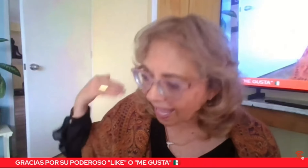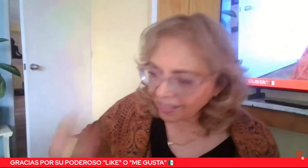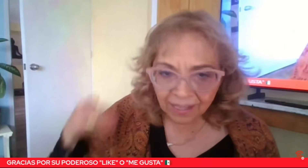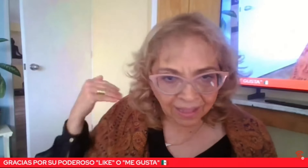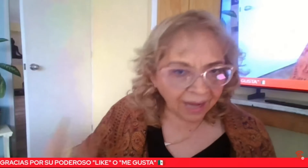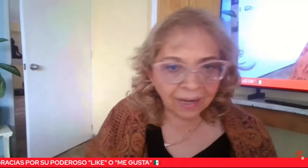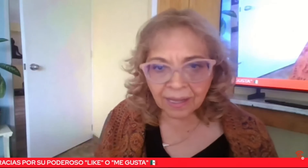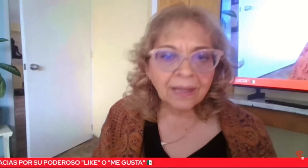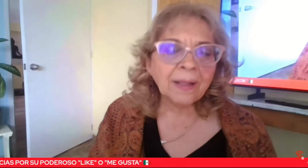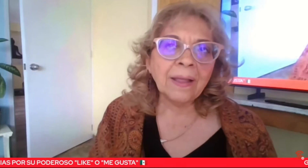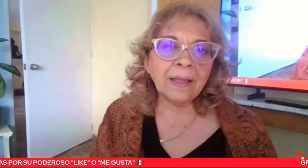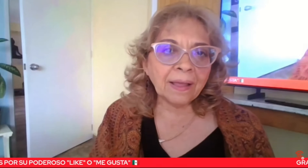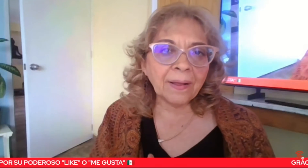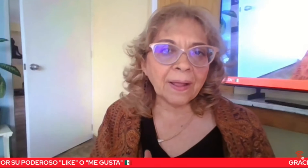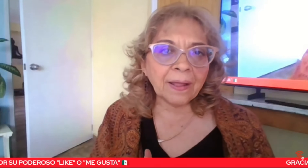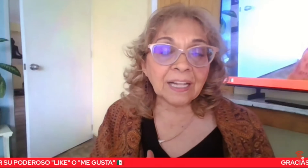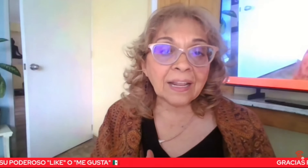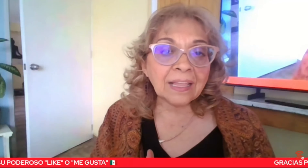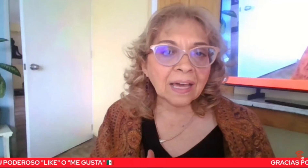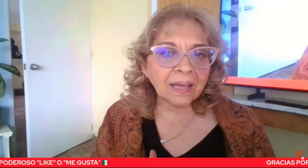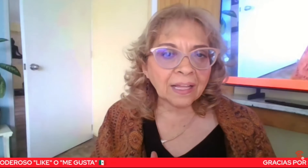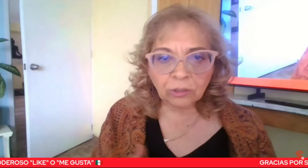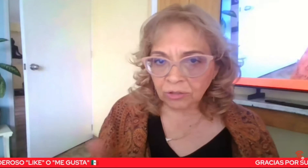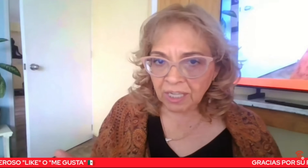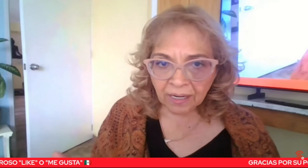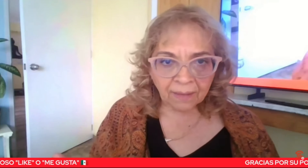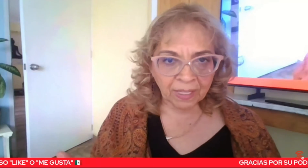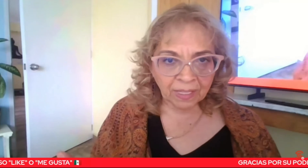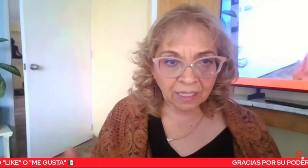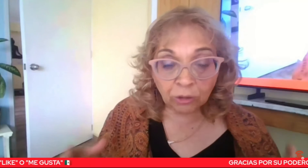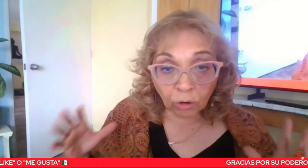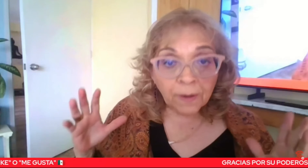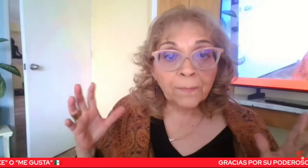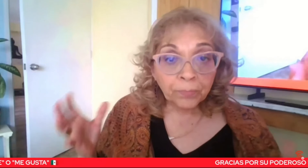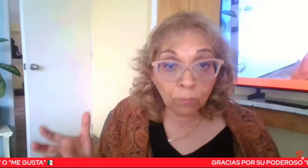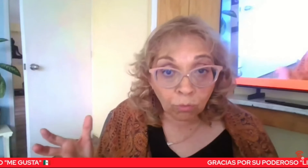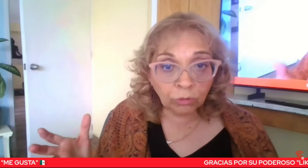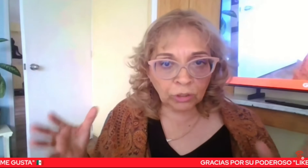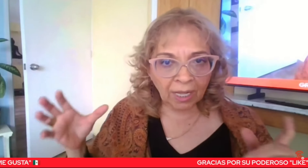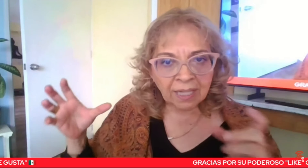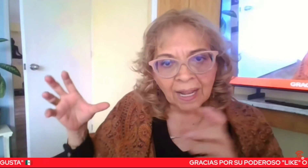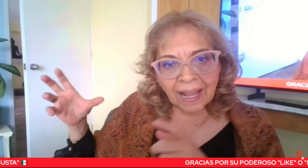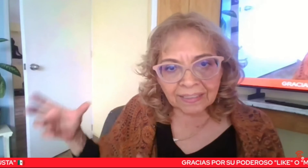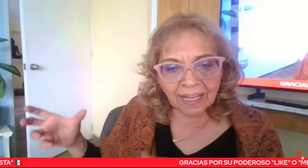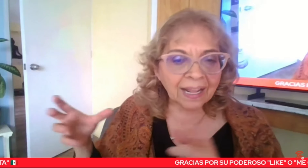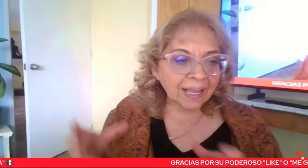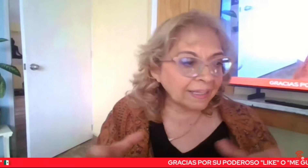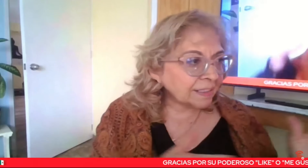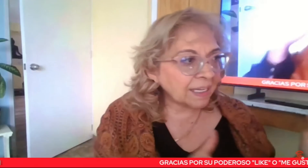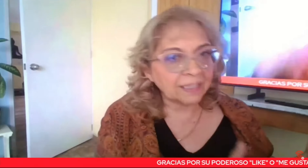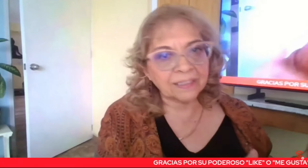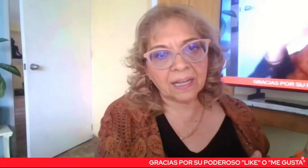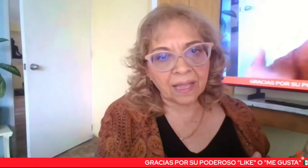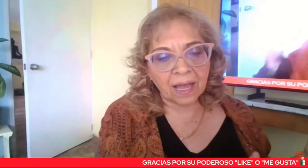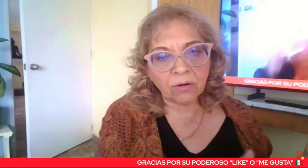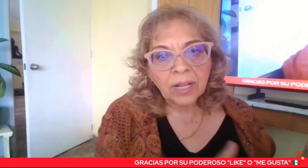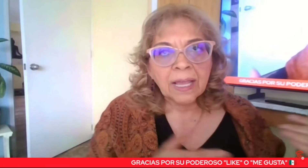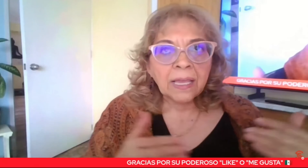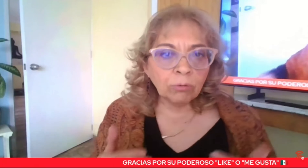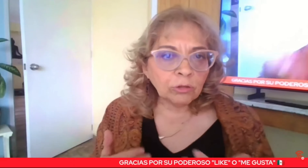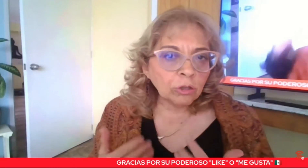hay que darle celeridad a eso, ciertamente. Son muchas las herencias que